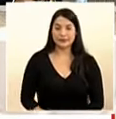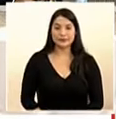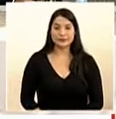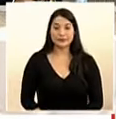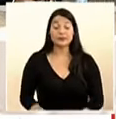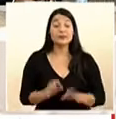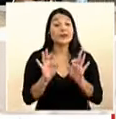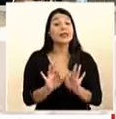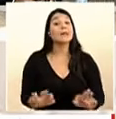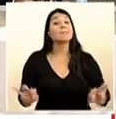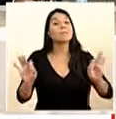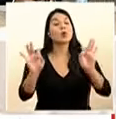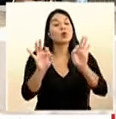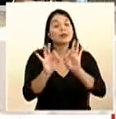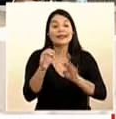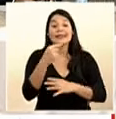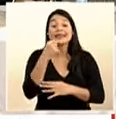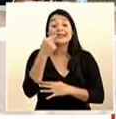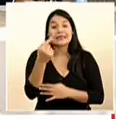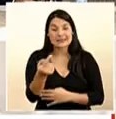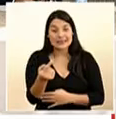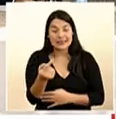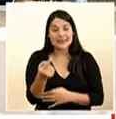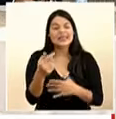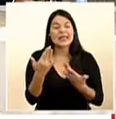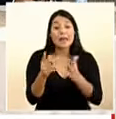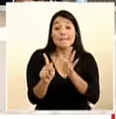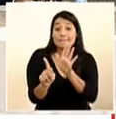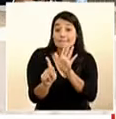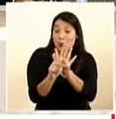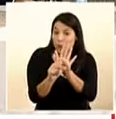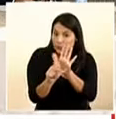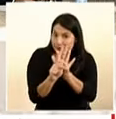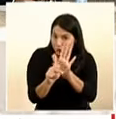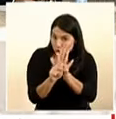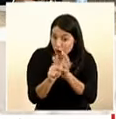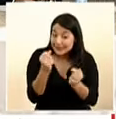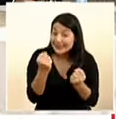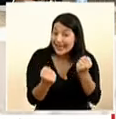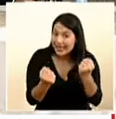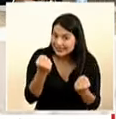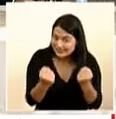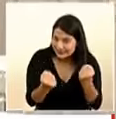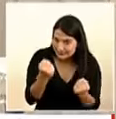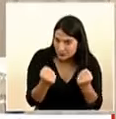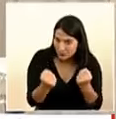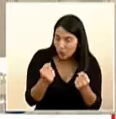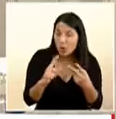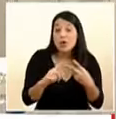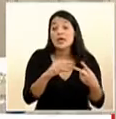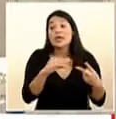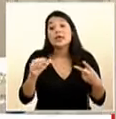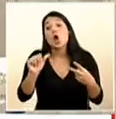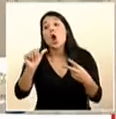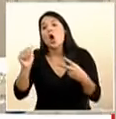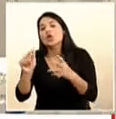importante mencionar que la restricción de tránsito y algunas restricciones